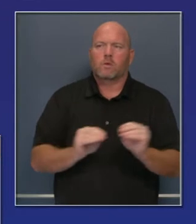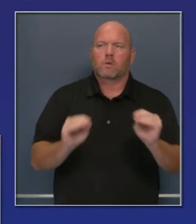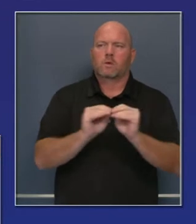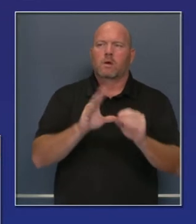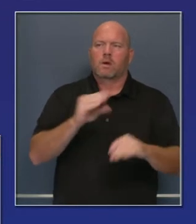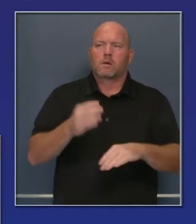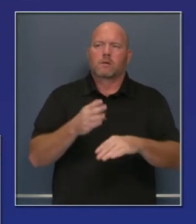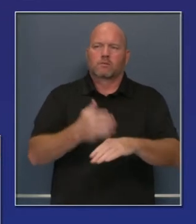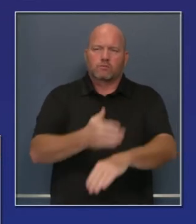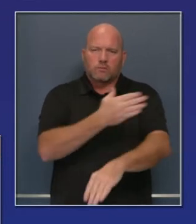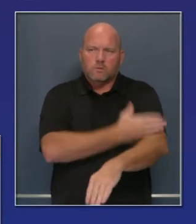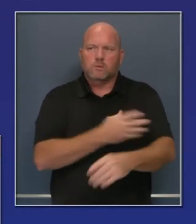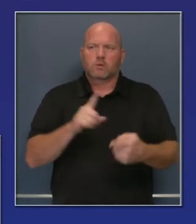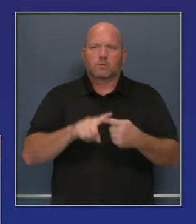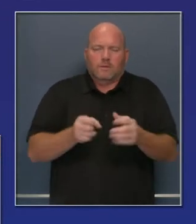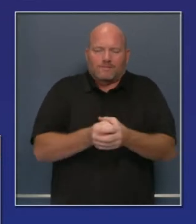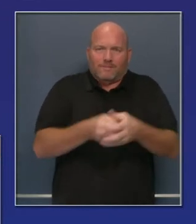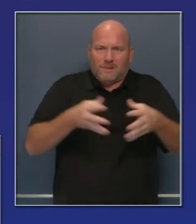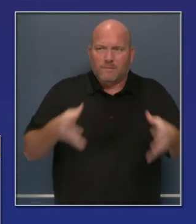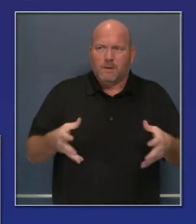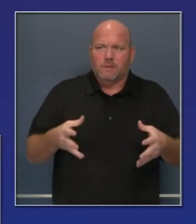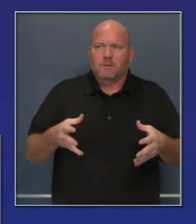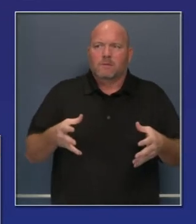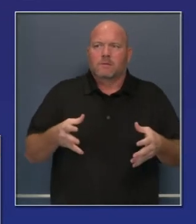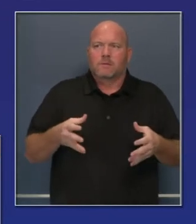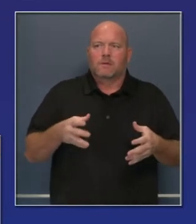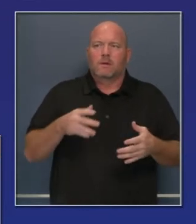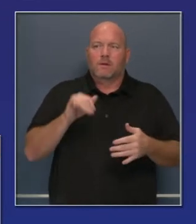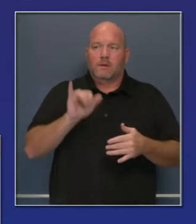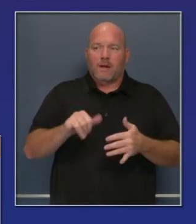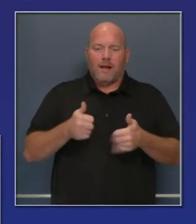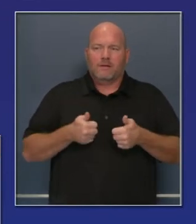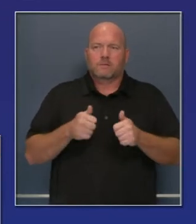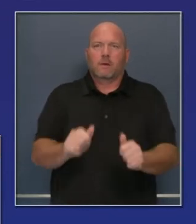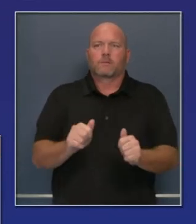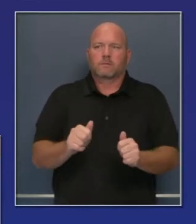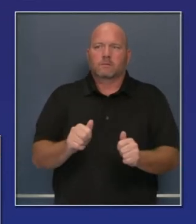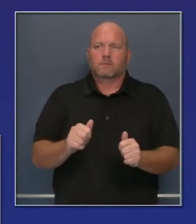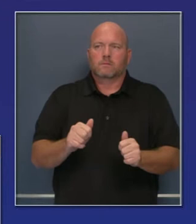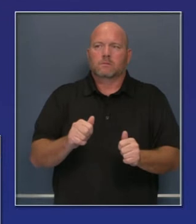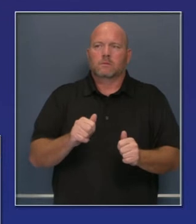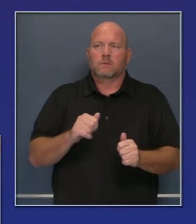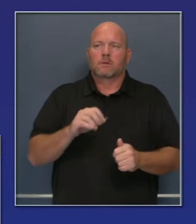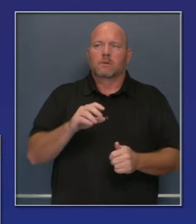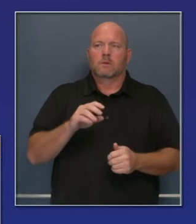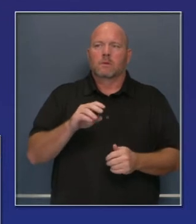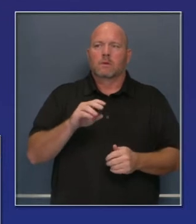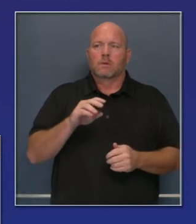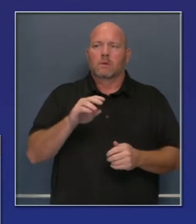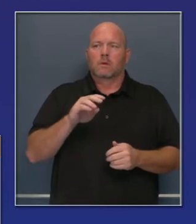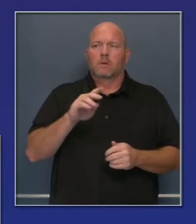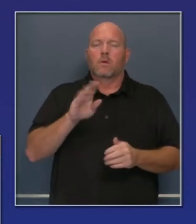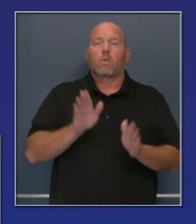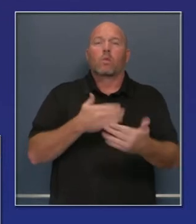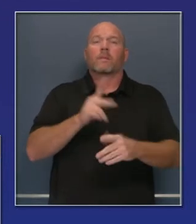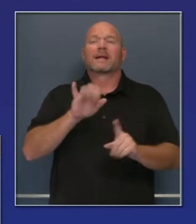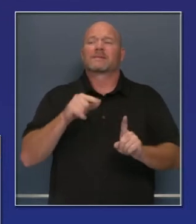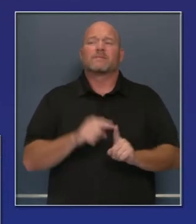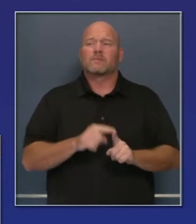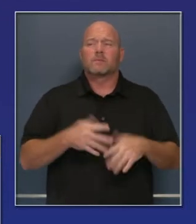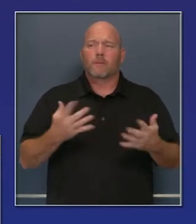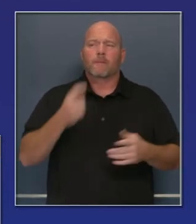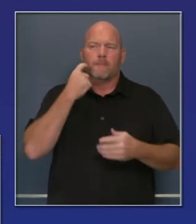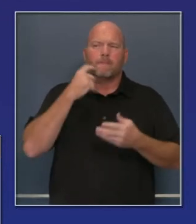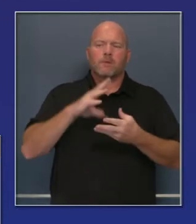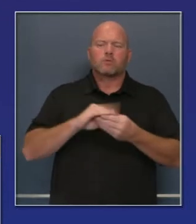más y mejor todavía para expandir la amplitud y el rango de ese esfuerzo. El programa Roomkey, que hemos mencionado ya